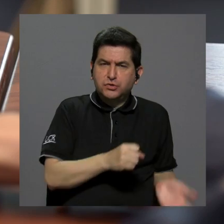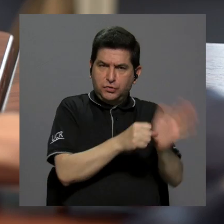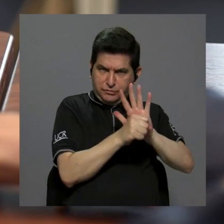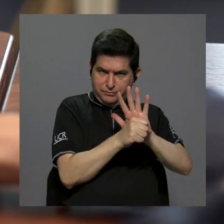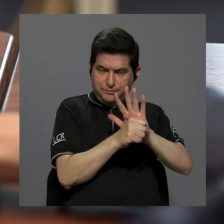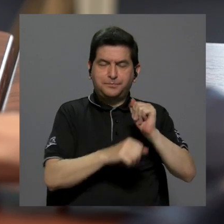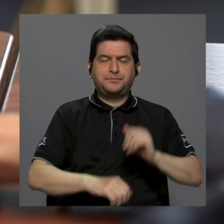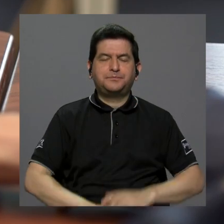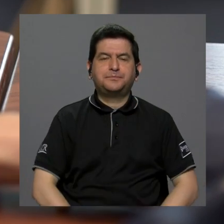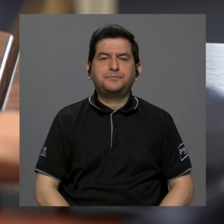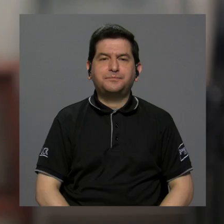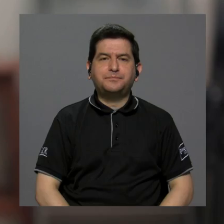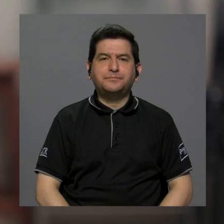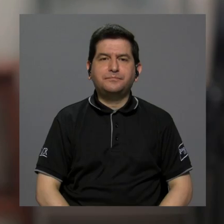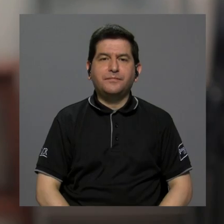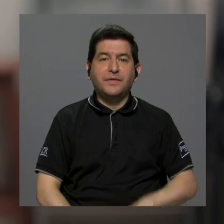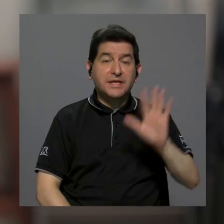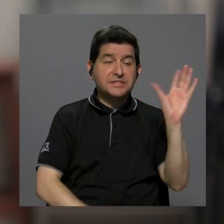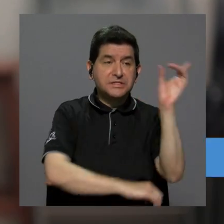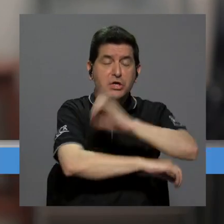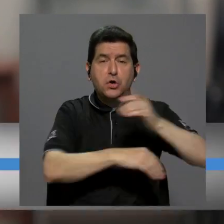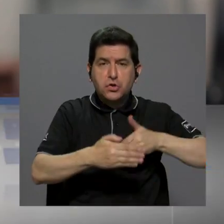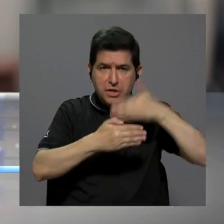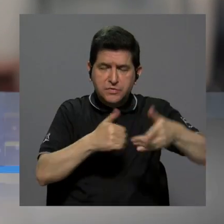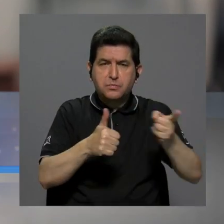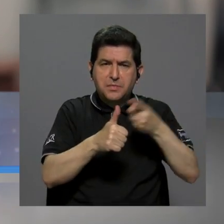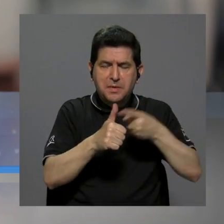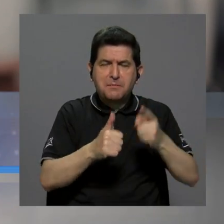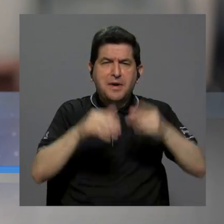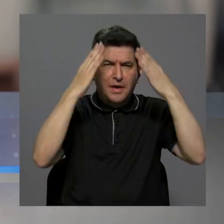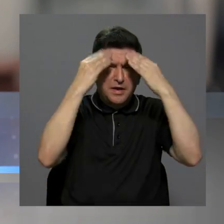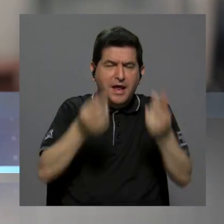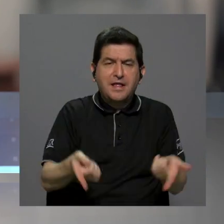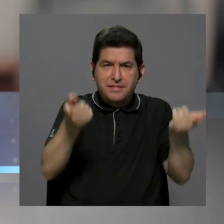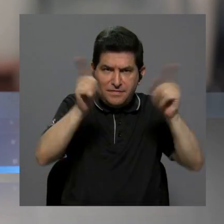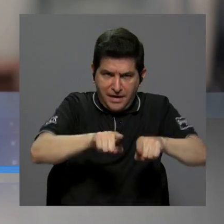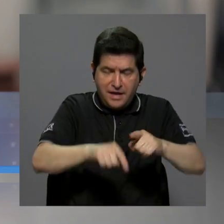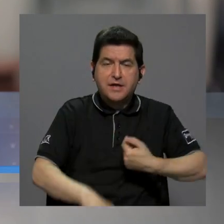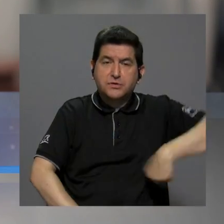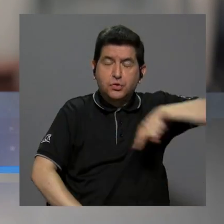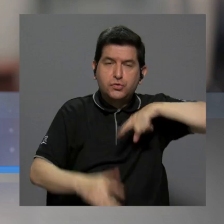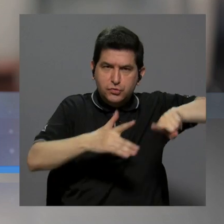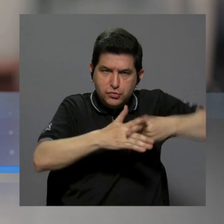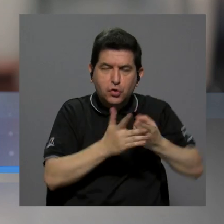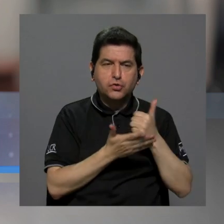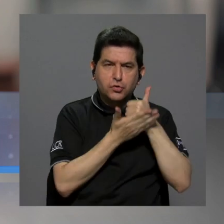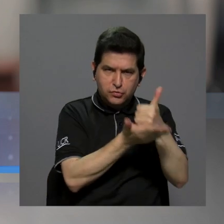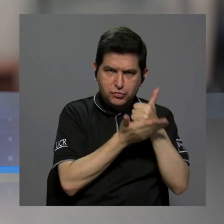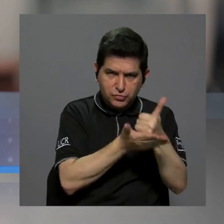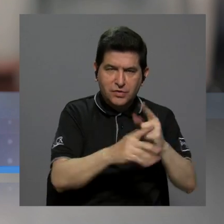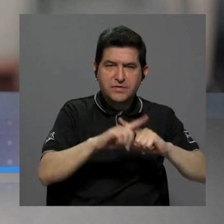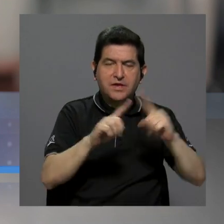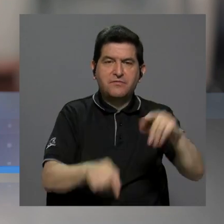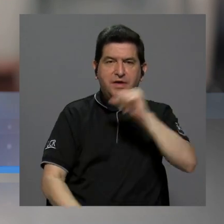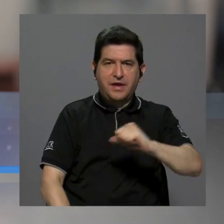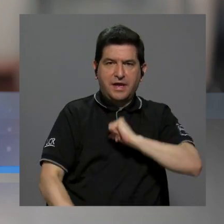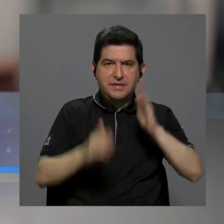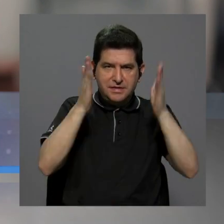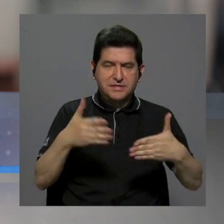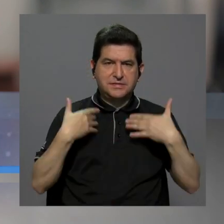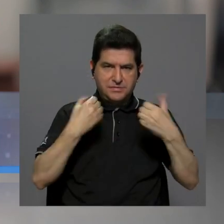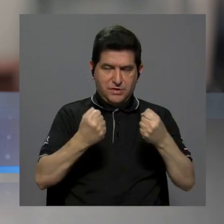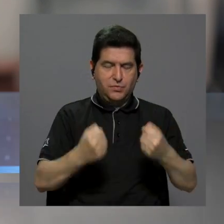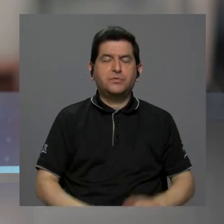la COVID-19. 5 días posterior a los primeros reportes de casos, pues empezamos la colaboración con diferentes autoridades sanitarias,